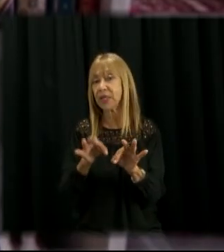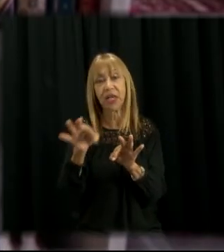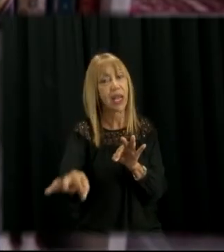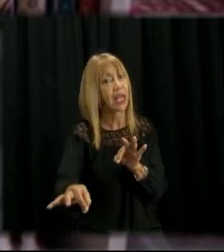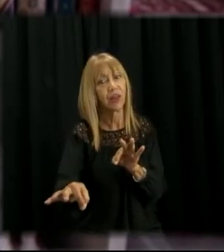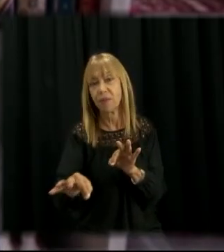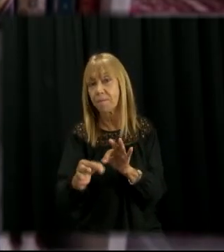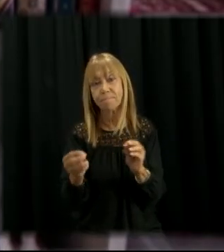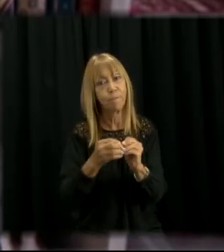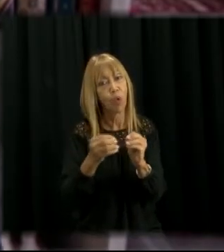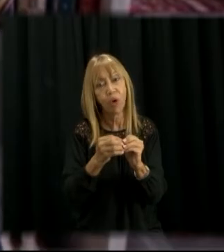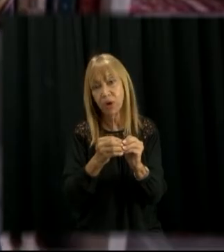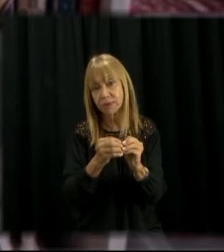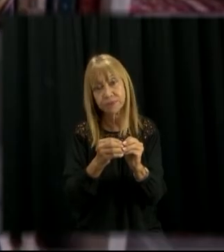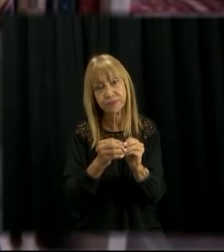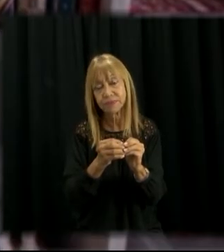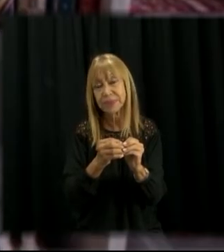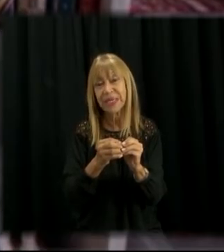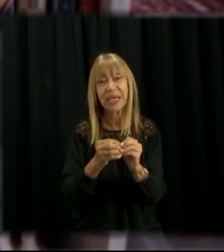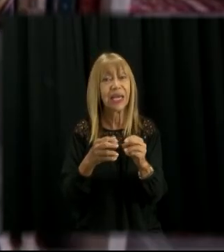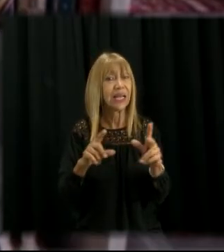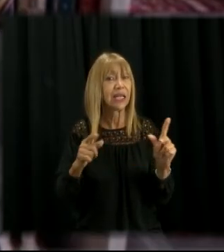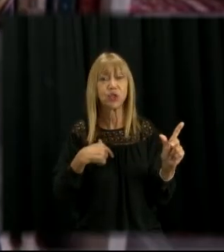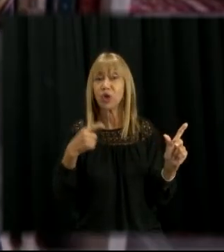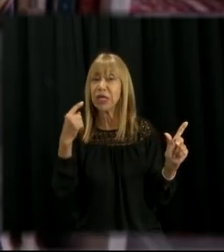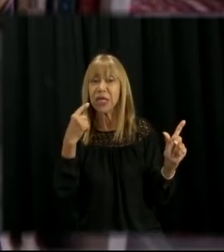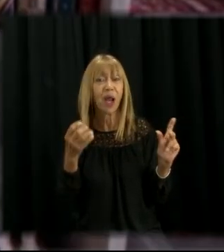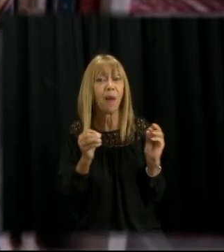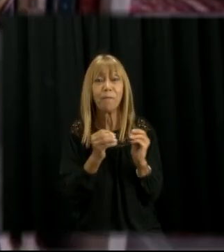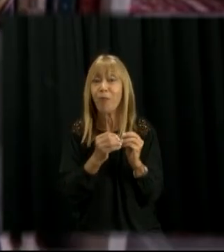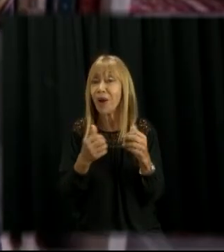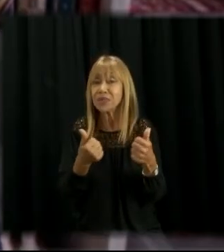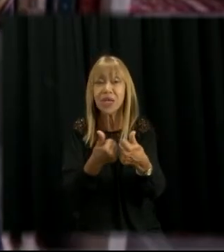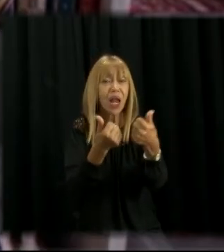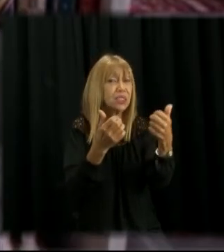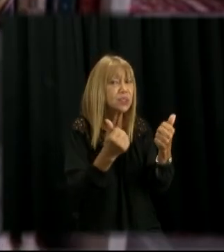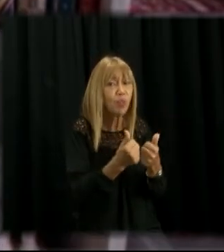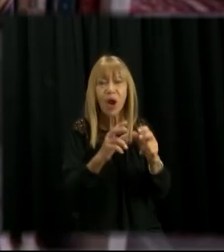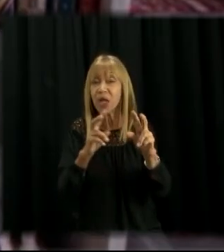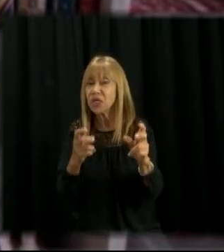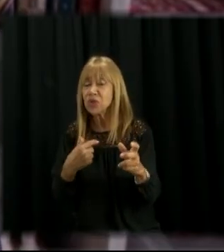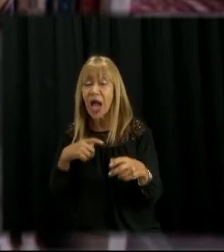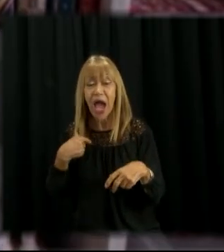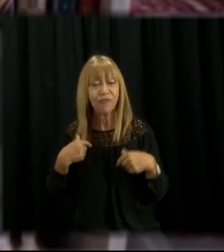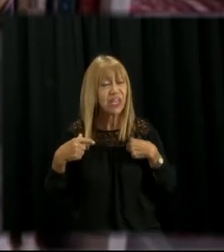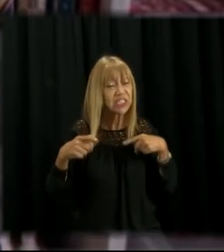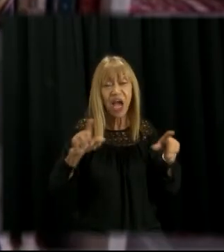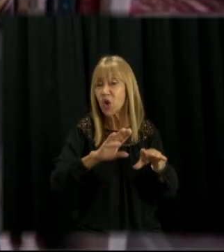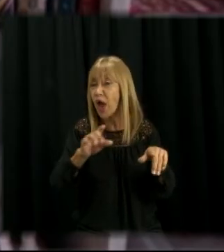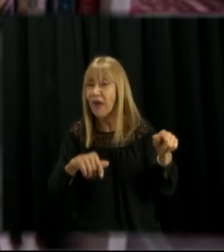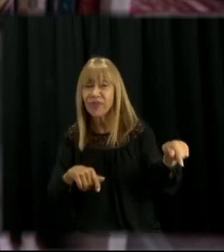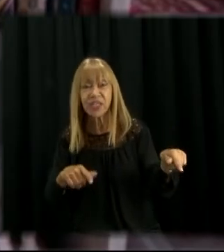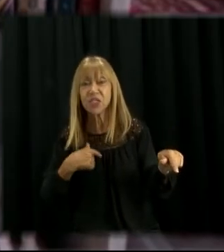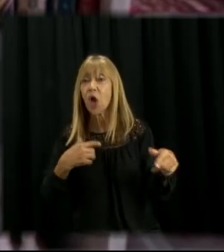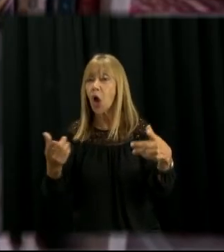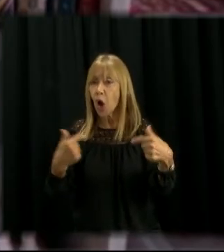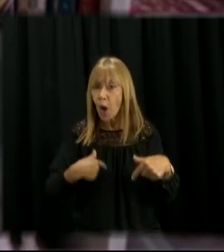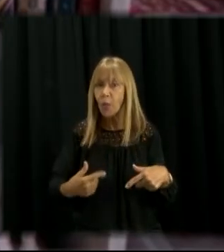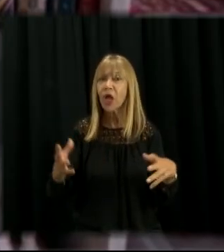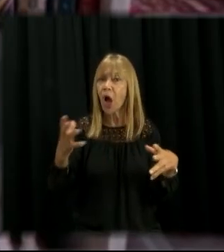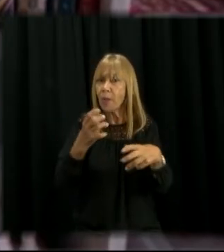más. Tomarse 30 días, no escuchemos más sobre retos, más asuntos, no tengo esto, no tengo